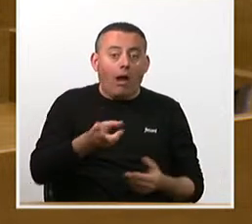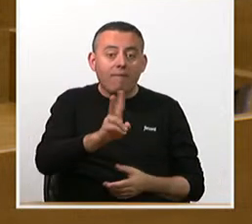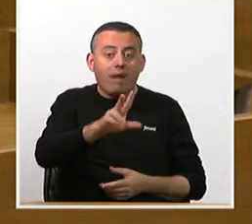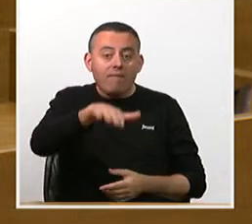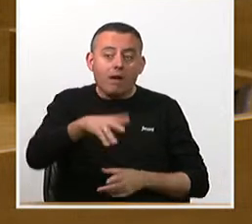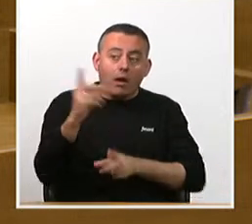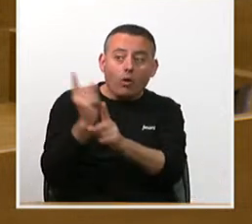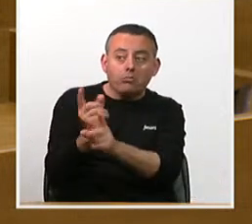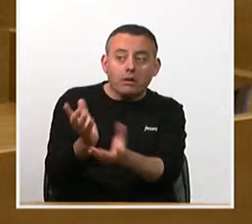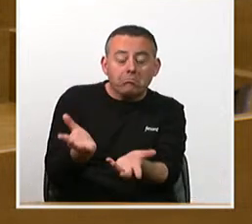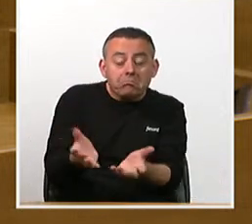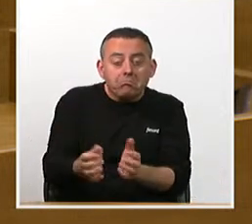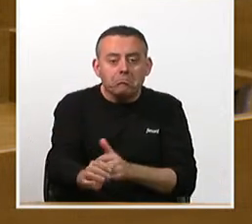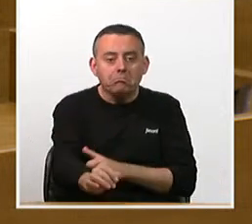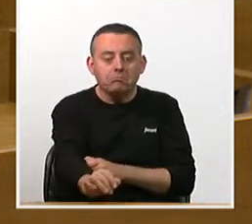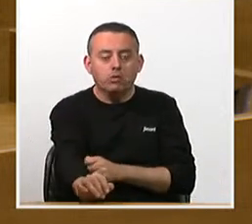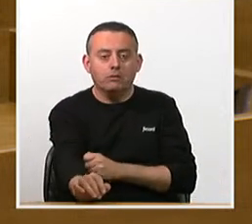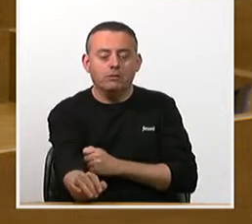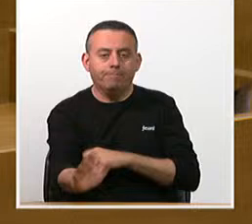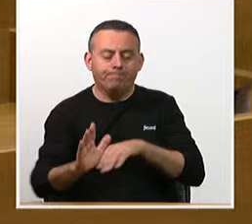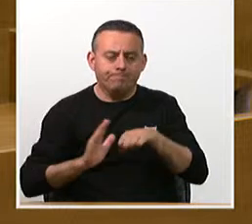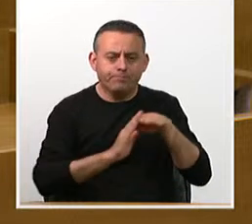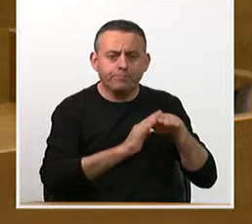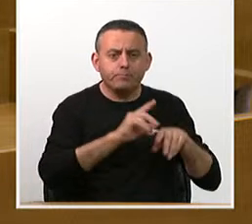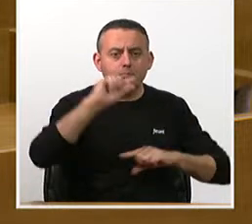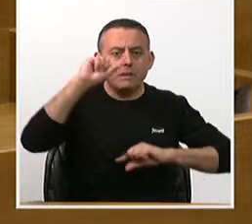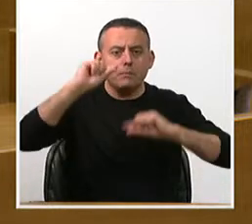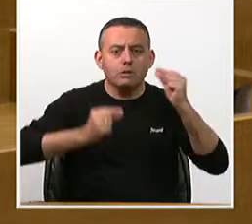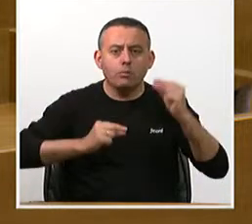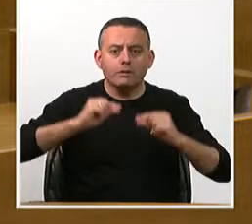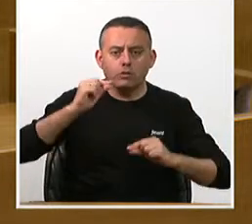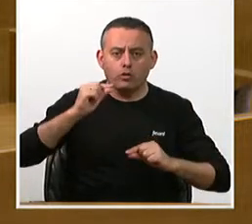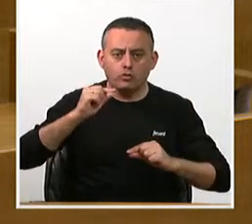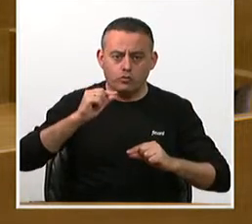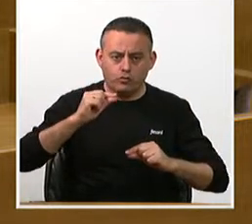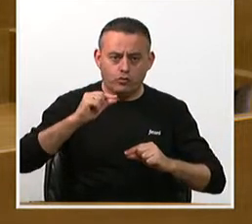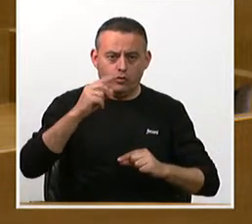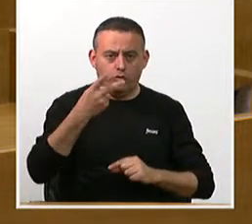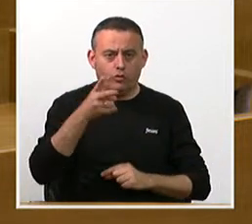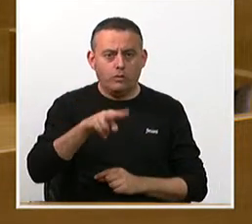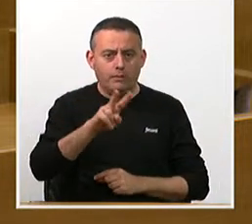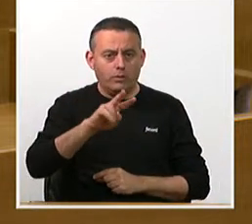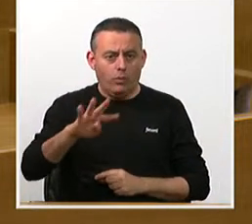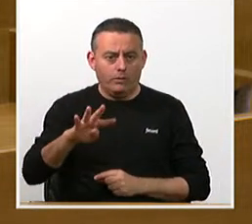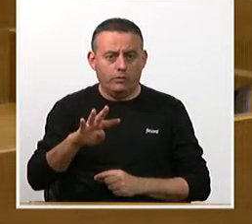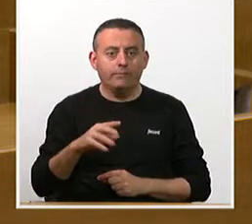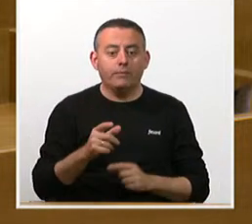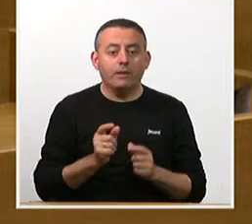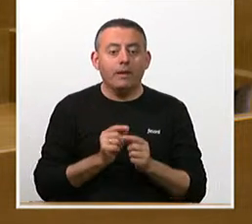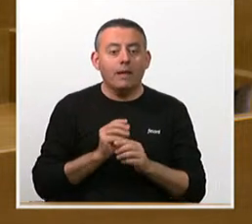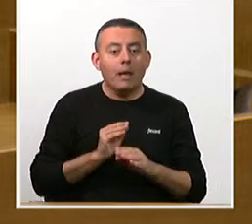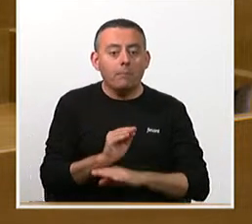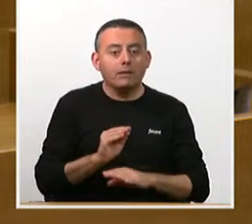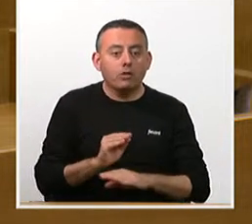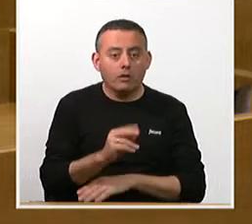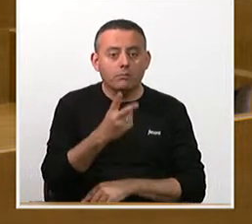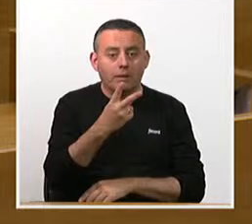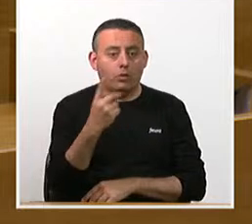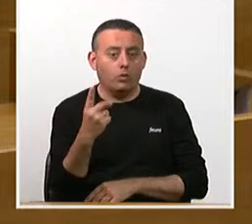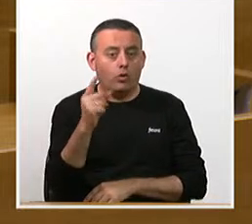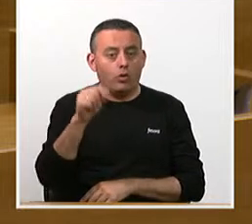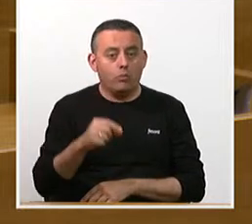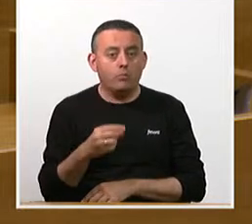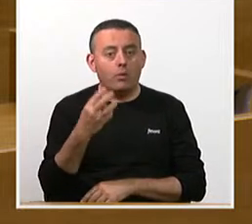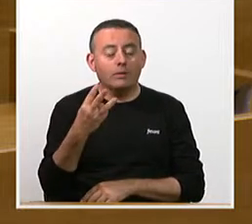presupuestos de la generalidad para el 2024 del capítulo de inversiones hasta los 21,3 millones de euros casi